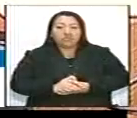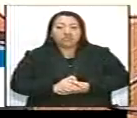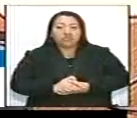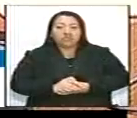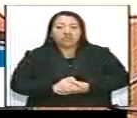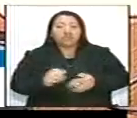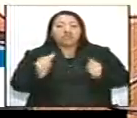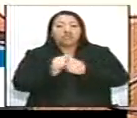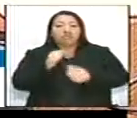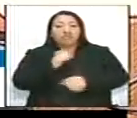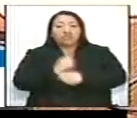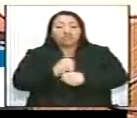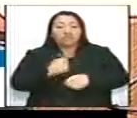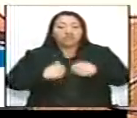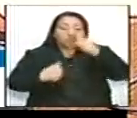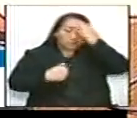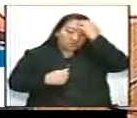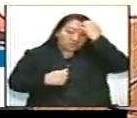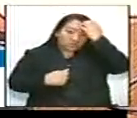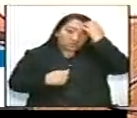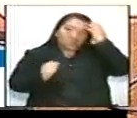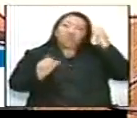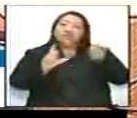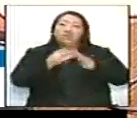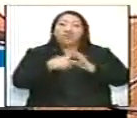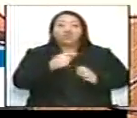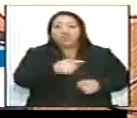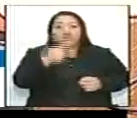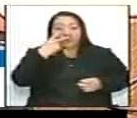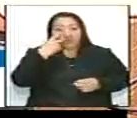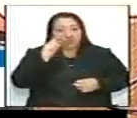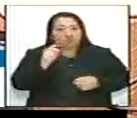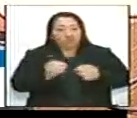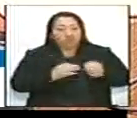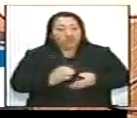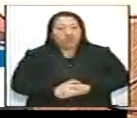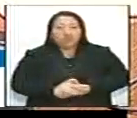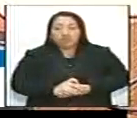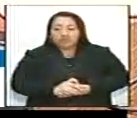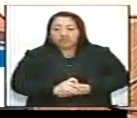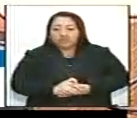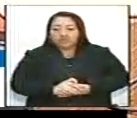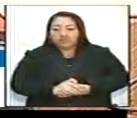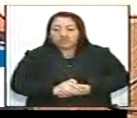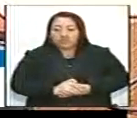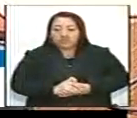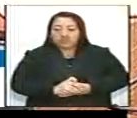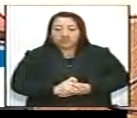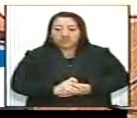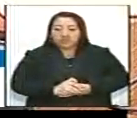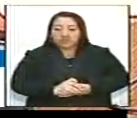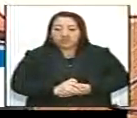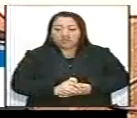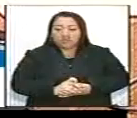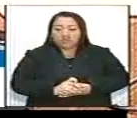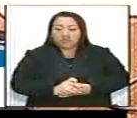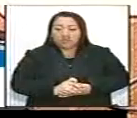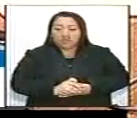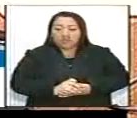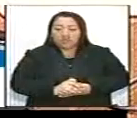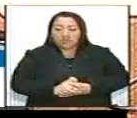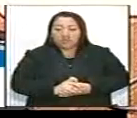municipal. Luego de eso viene el detalle que ya ustedes conocen y que ha sido expresado inicialmente.